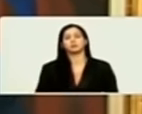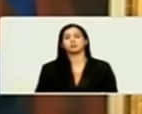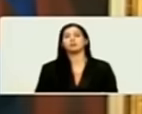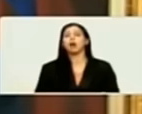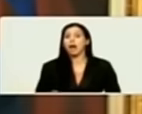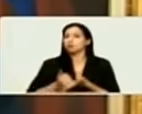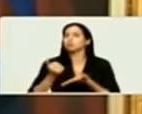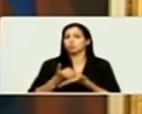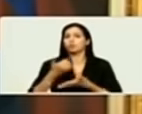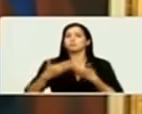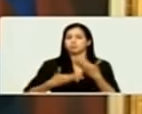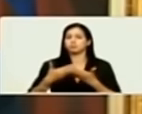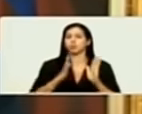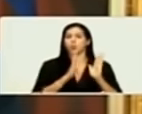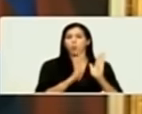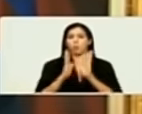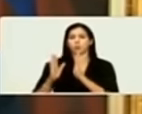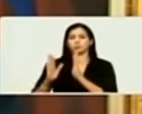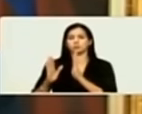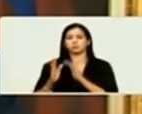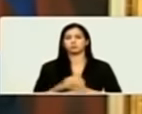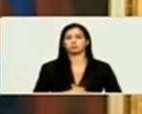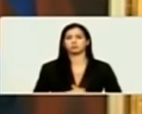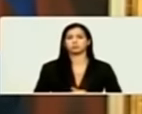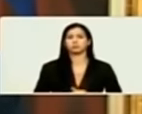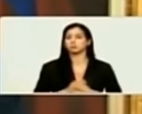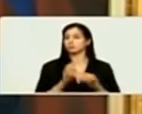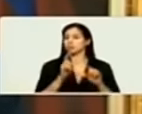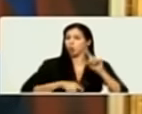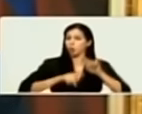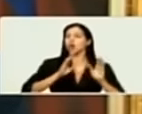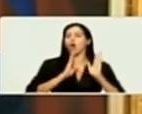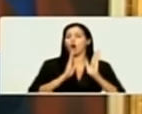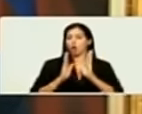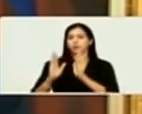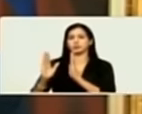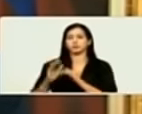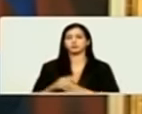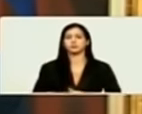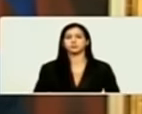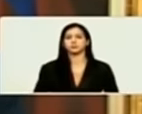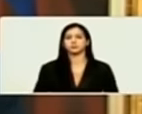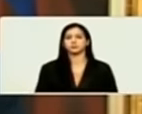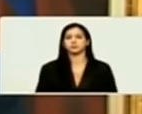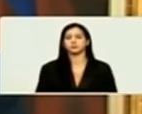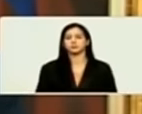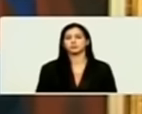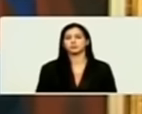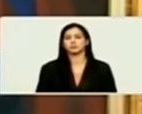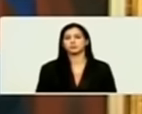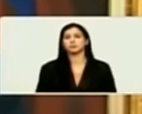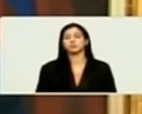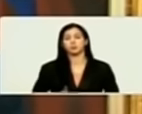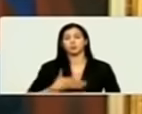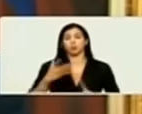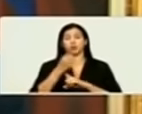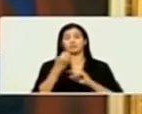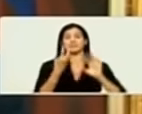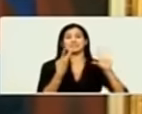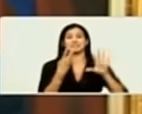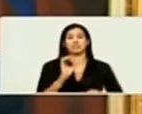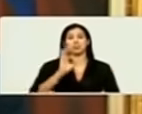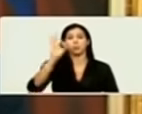decir esos sí participan más verdad en la formación de la política venezolana o la